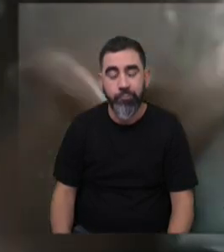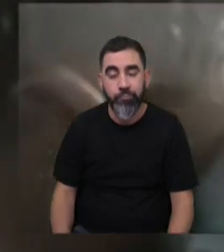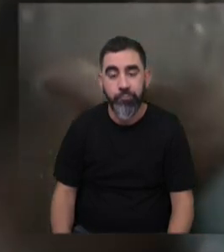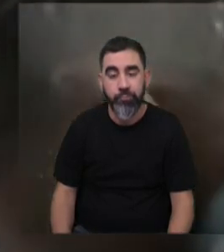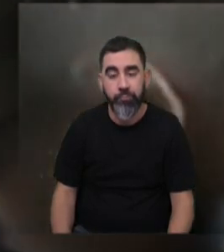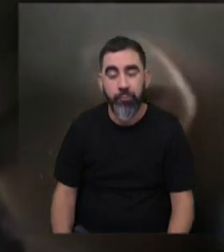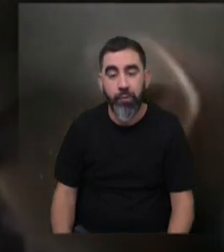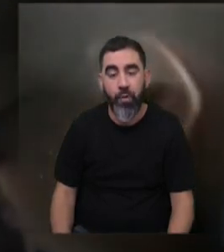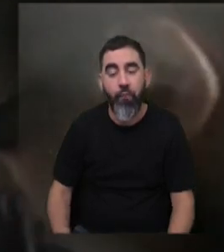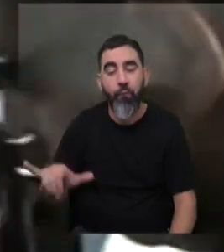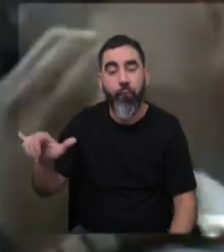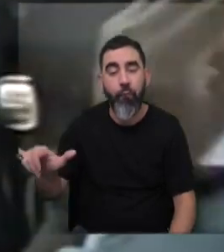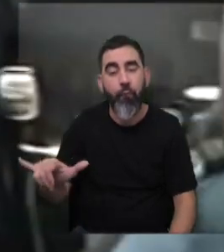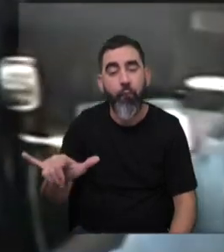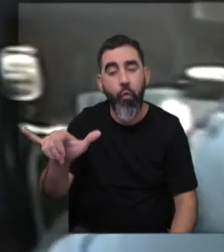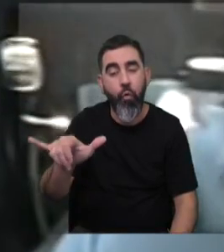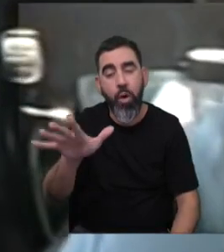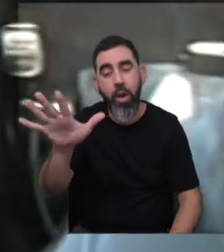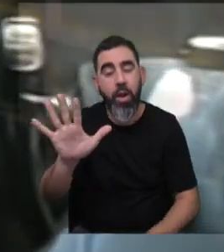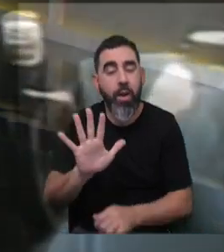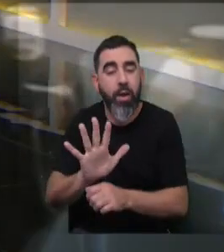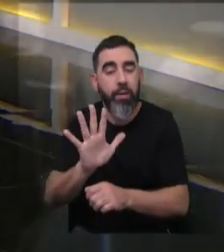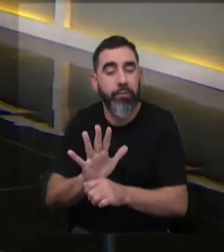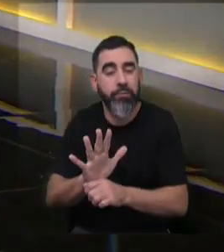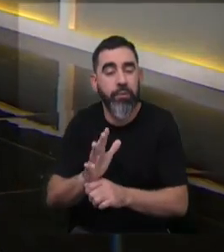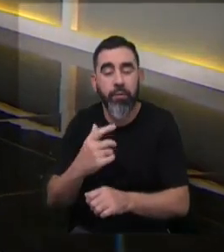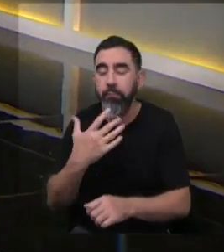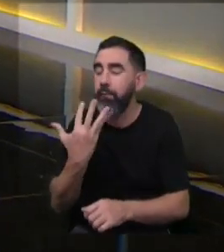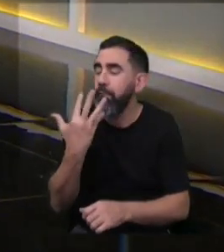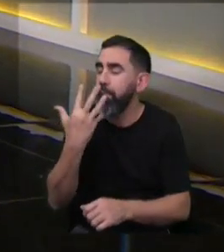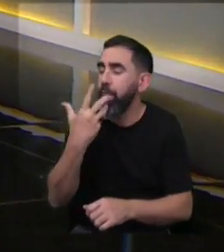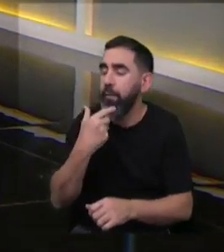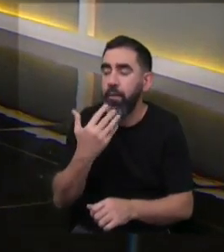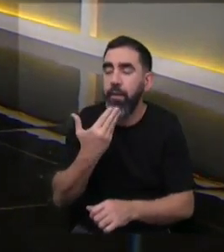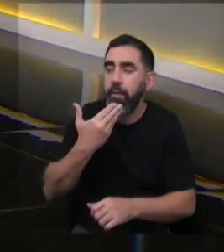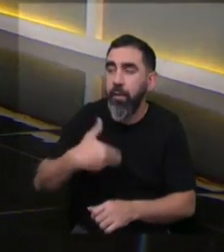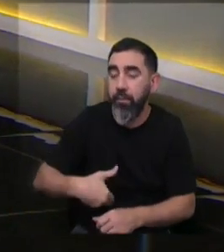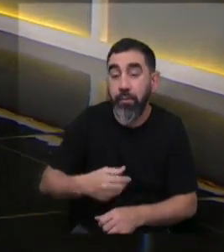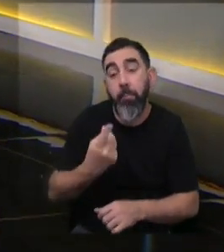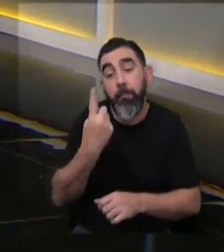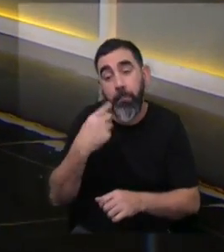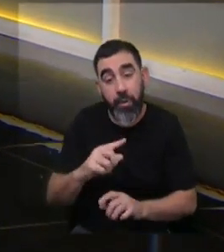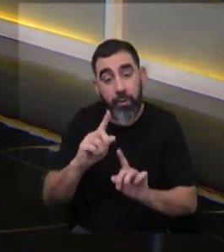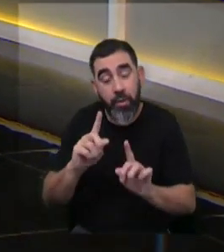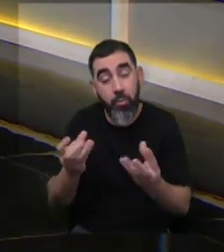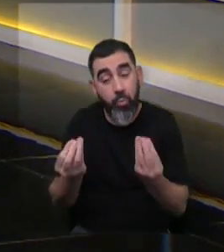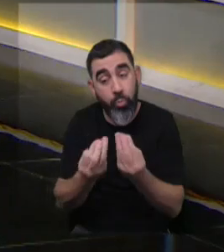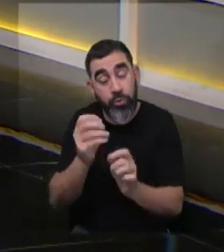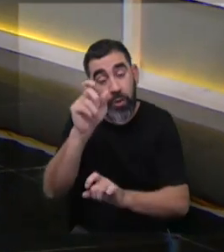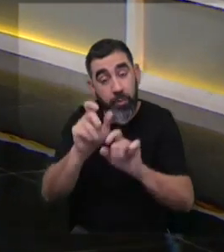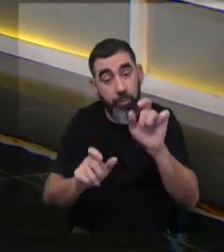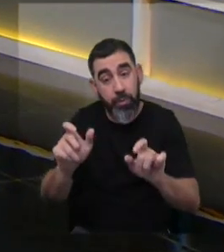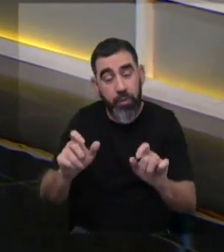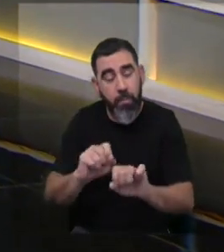Volar siempre ha sido, por un lado, una cosa que nos fascina, que nos maravilla, pero para muchas personas es un